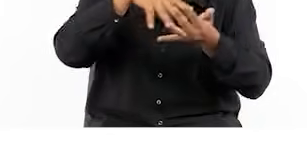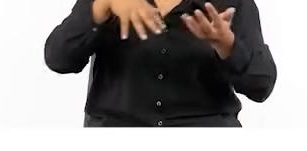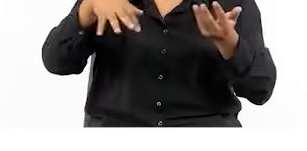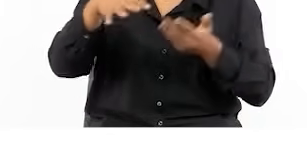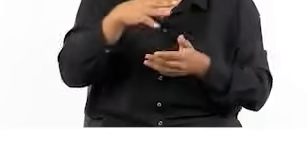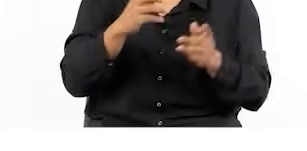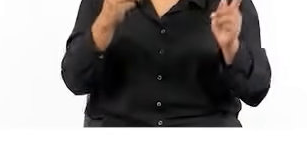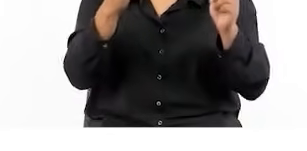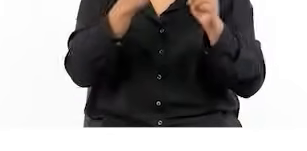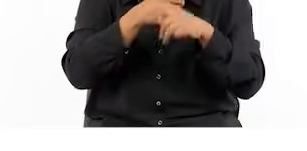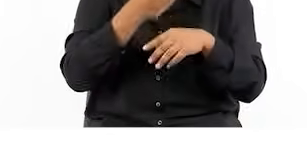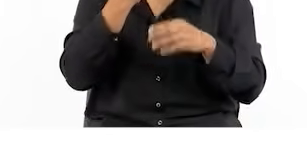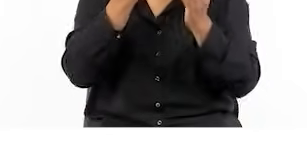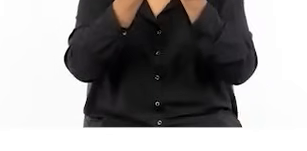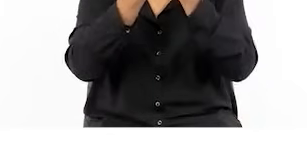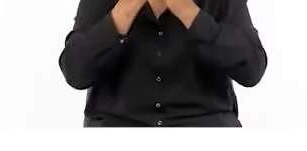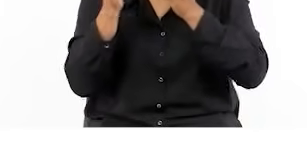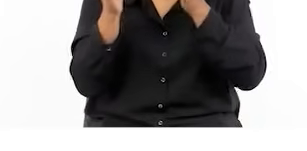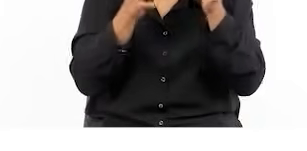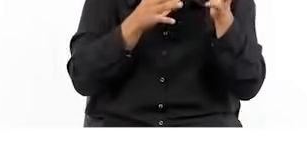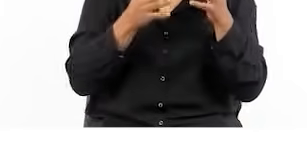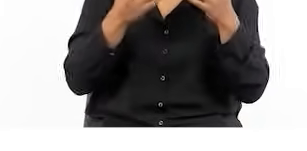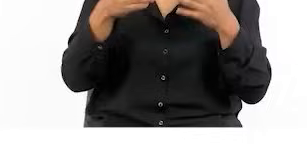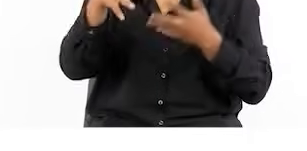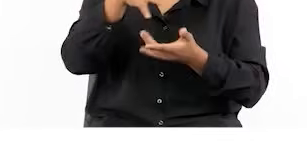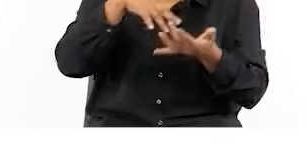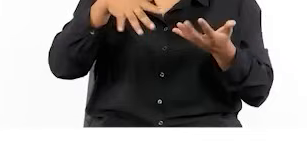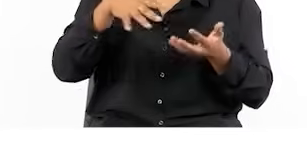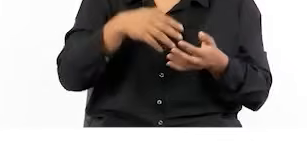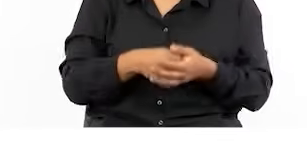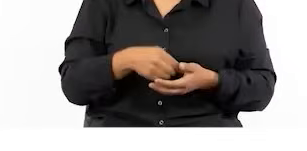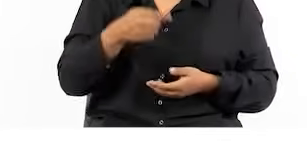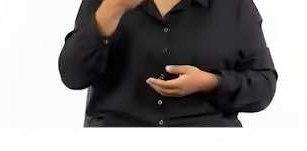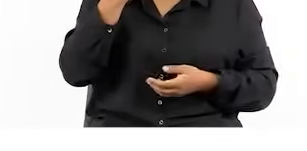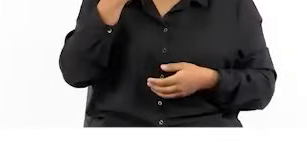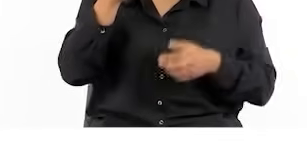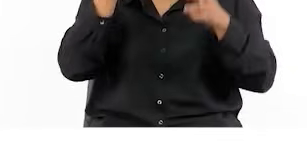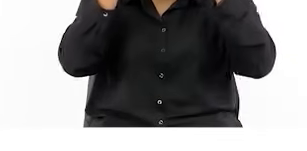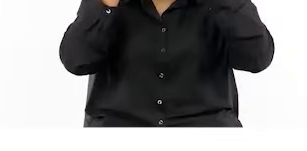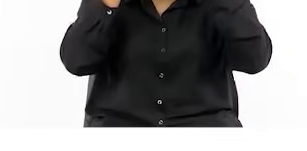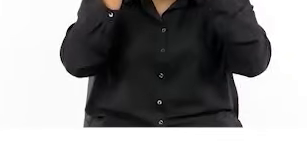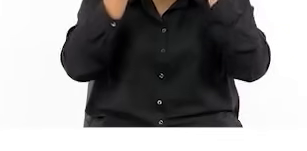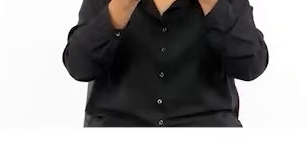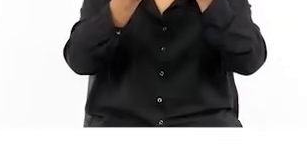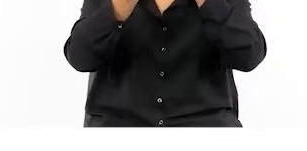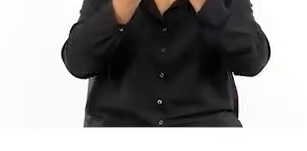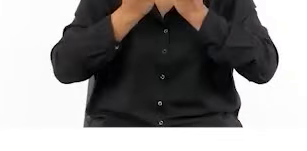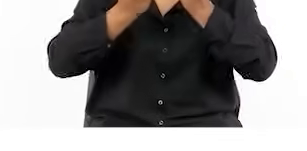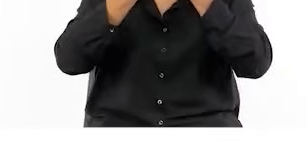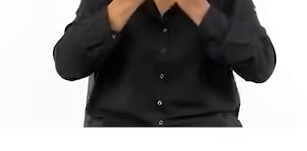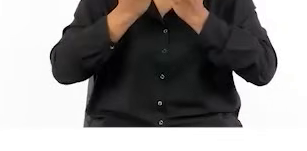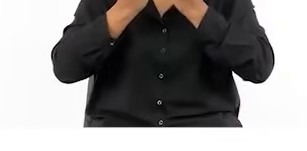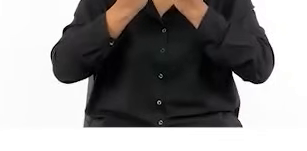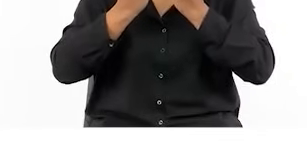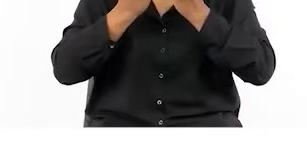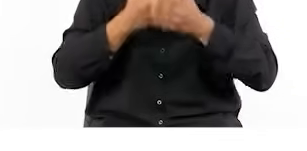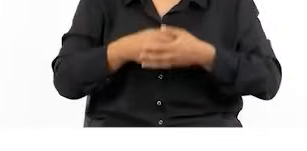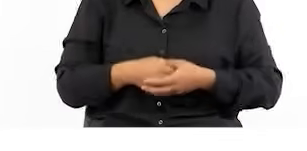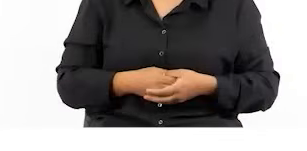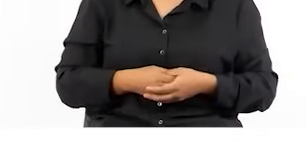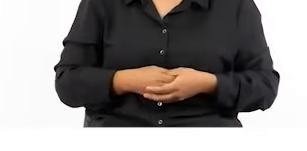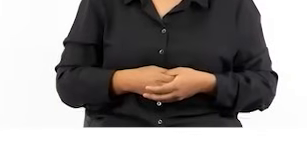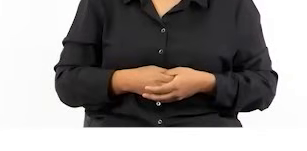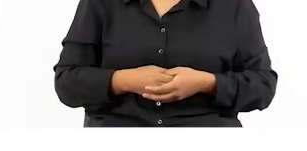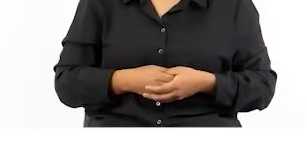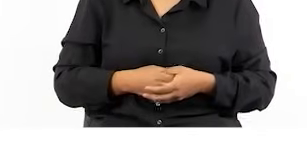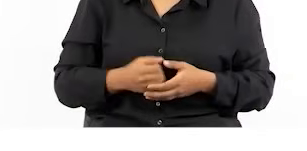natural, provocada por los agentes dinámicos como el agua o el viento. Y aquí podemos observar que